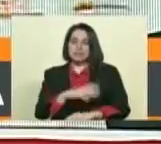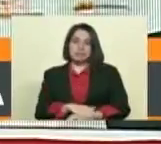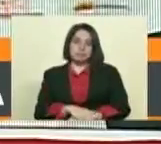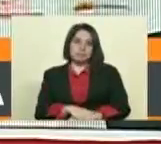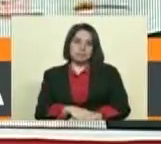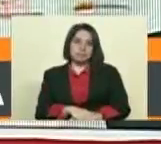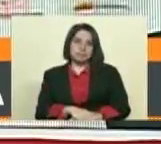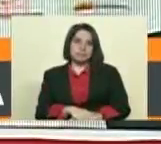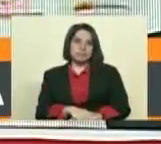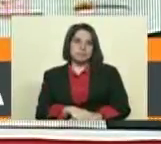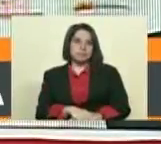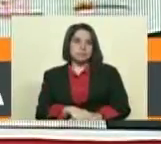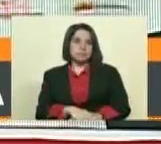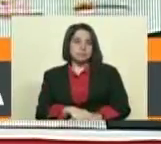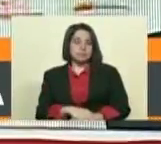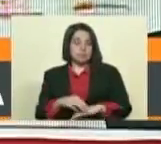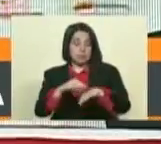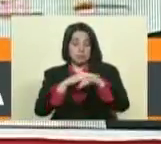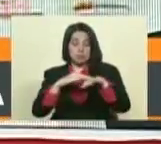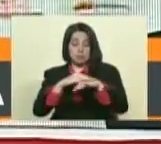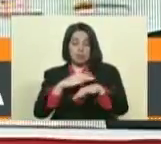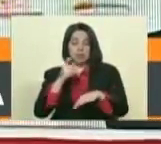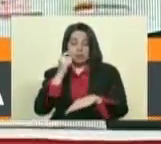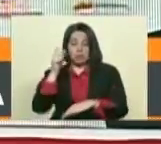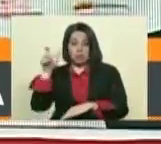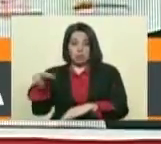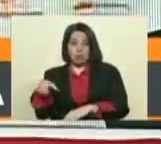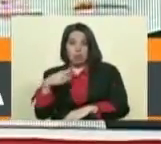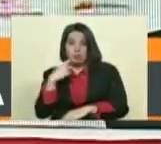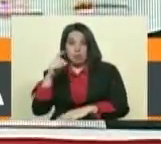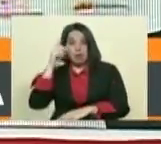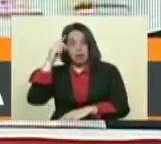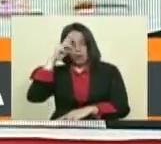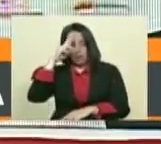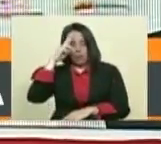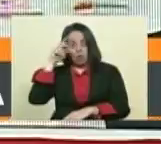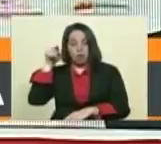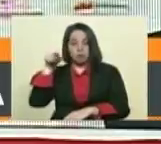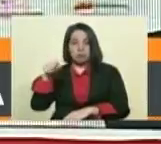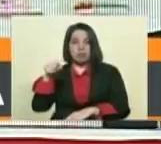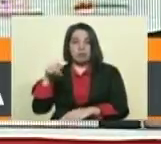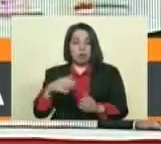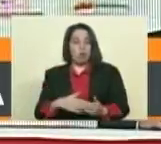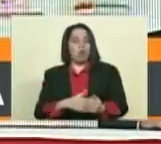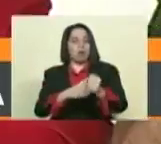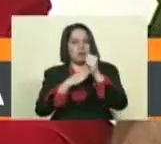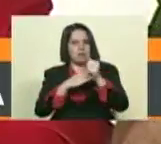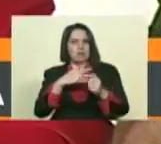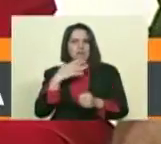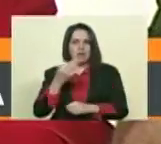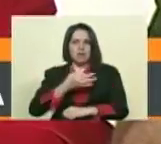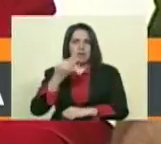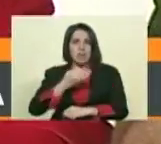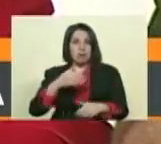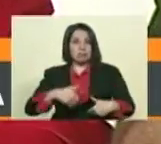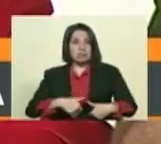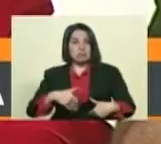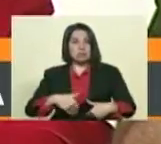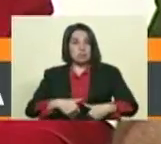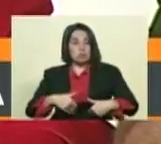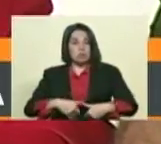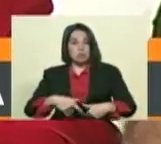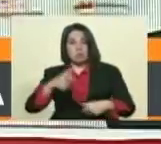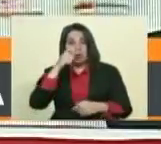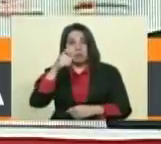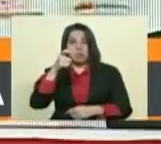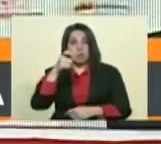reconocer. Ministro Reverol, compañero, reconozco en usted un líder verdadero que lucha por la